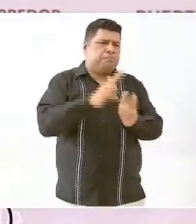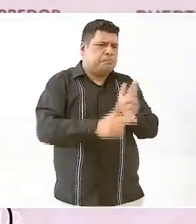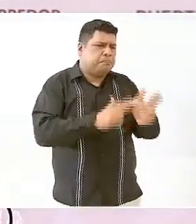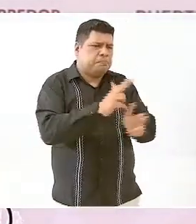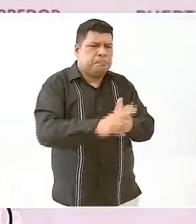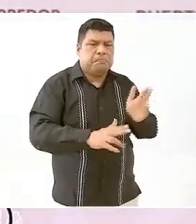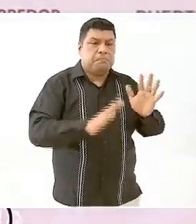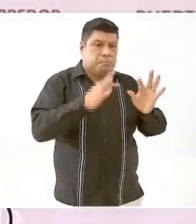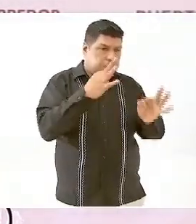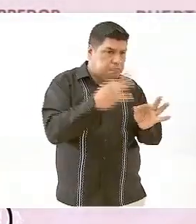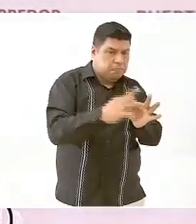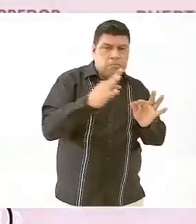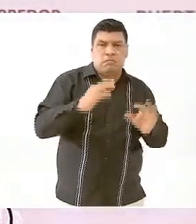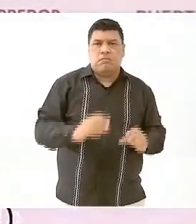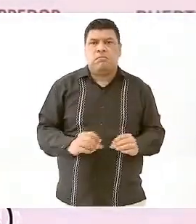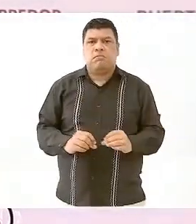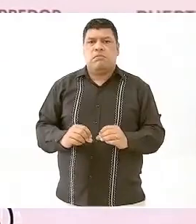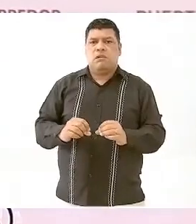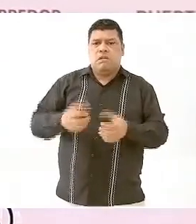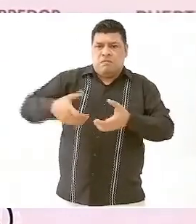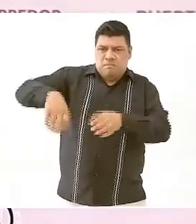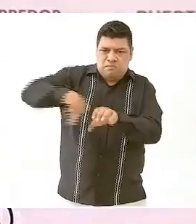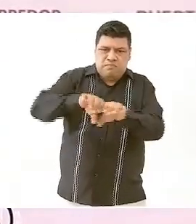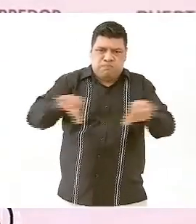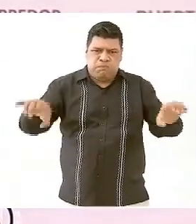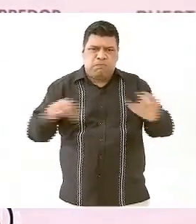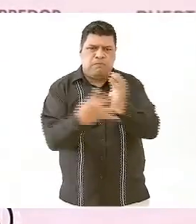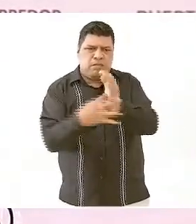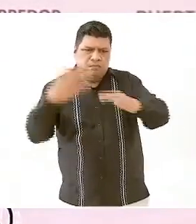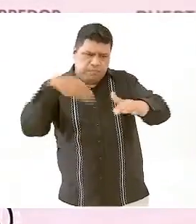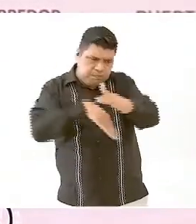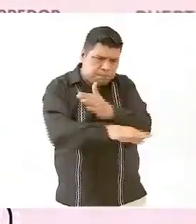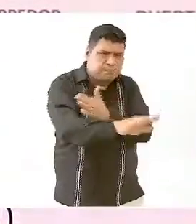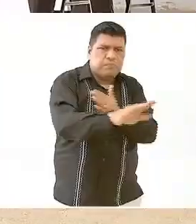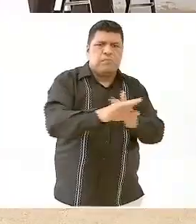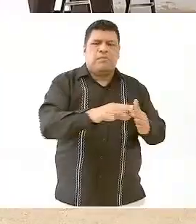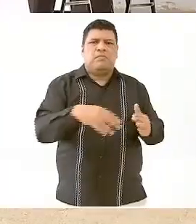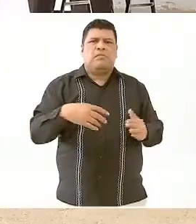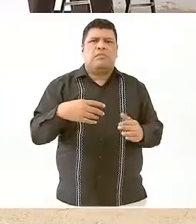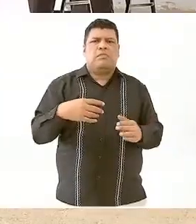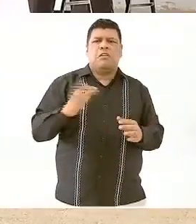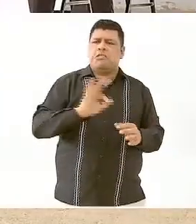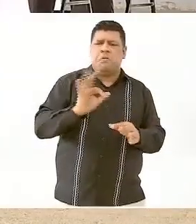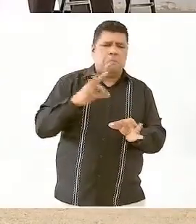ferrocarril, los ductos a